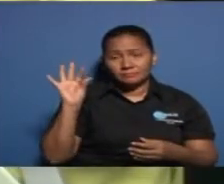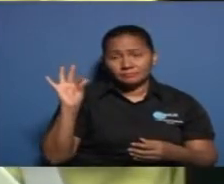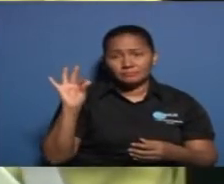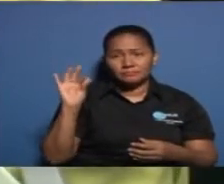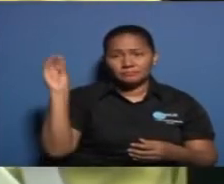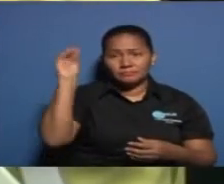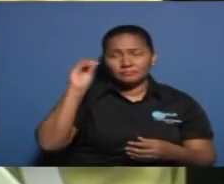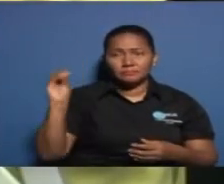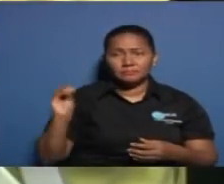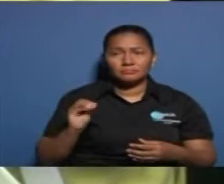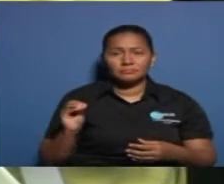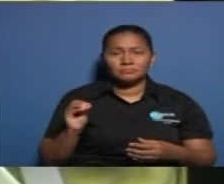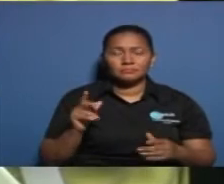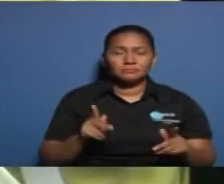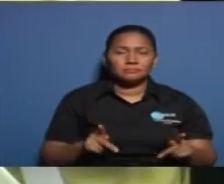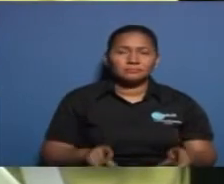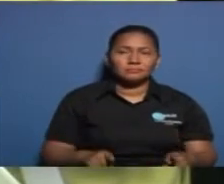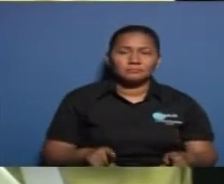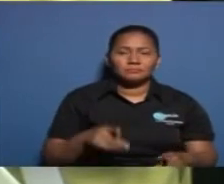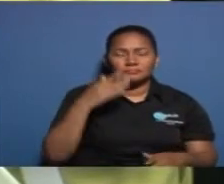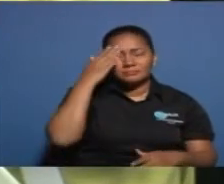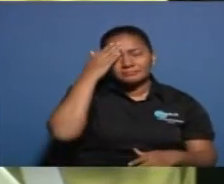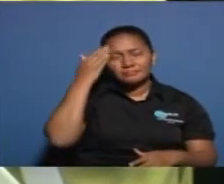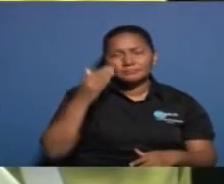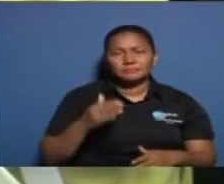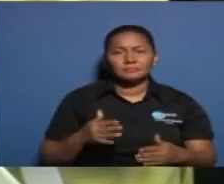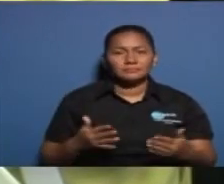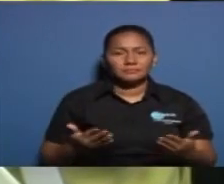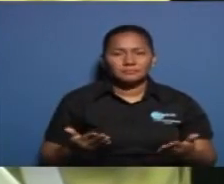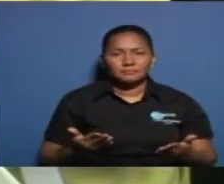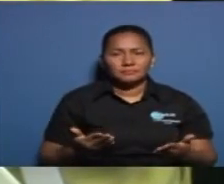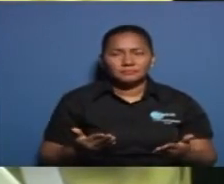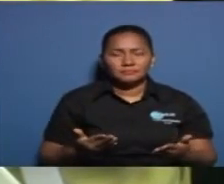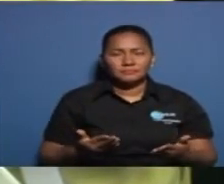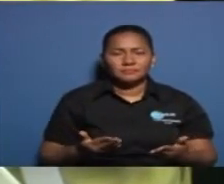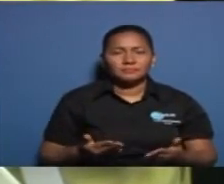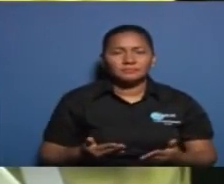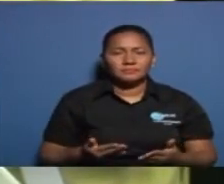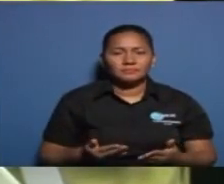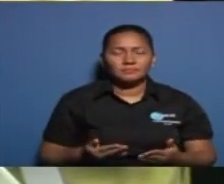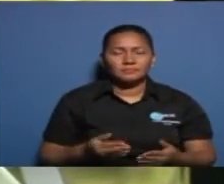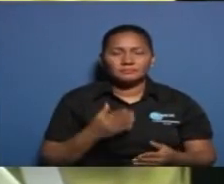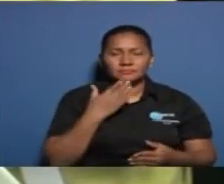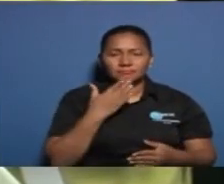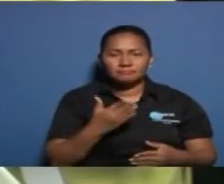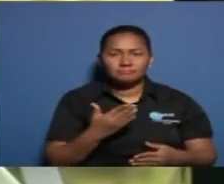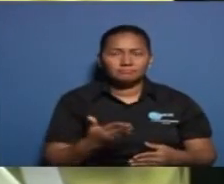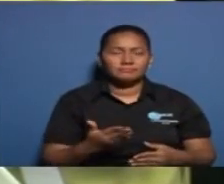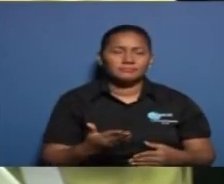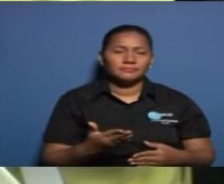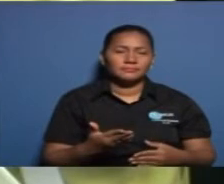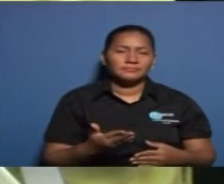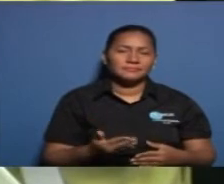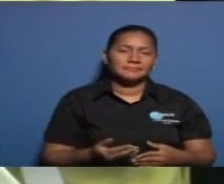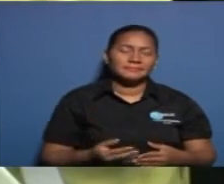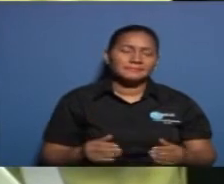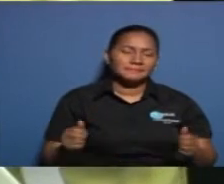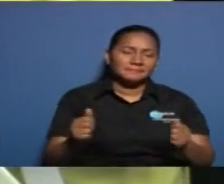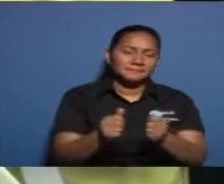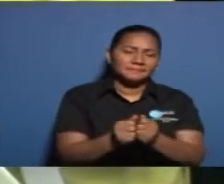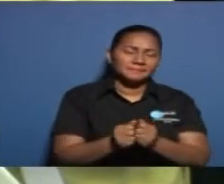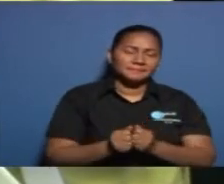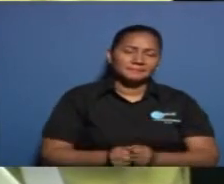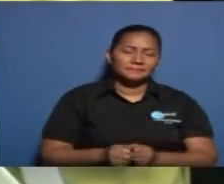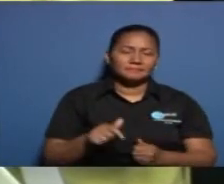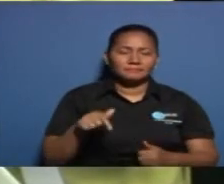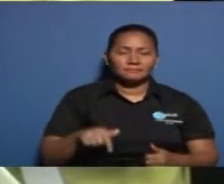lo grave docencia francisco sobre temas mujer gracias personas el gracias marco para por acompañarnos este miércoles